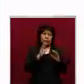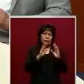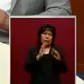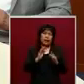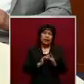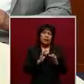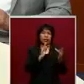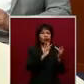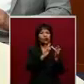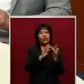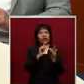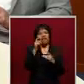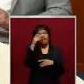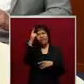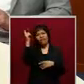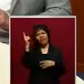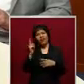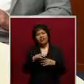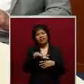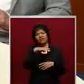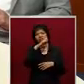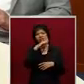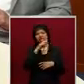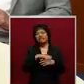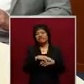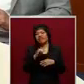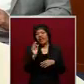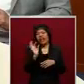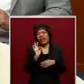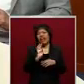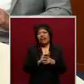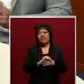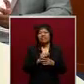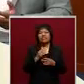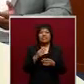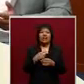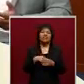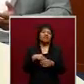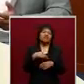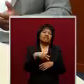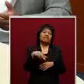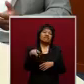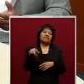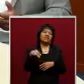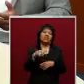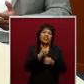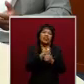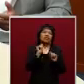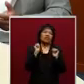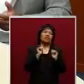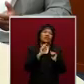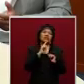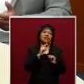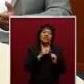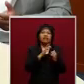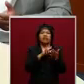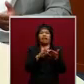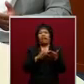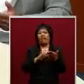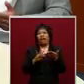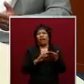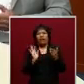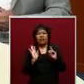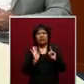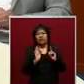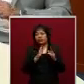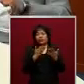sistema es más fácil que haya distracciones, ¿no? Exacto. Me levanto cuando quiero al baño, regreso, ya me aburrí, mejor me pongo a leer algo, no